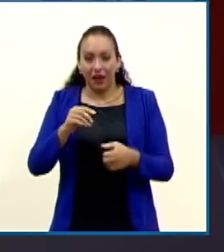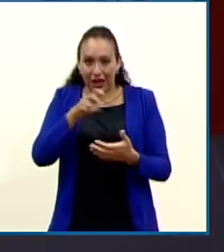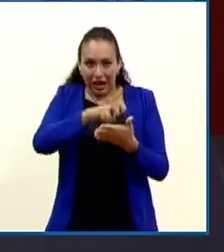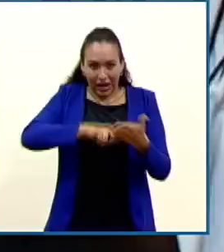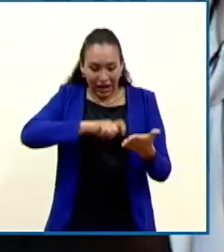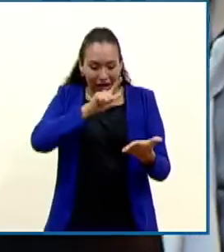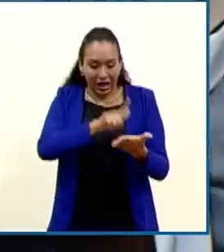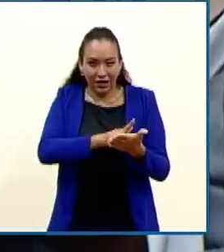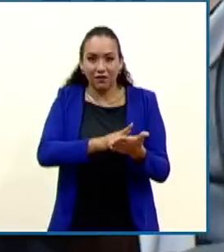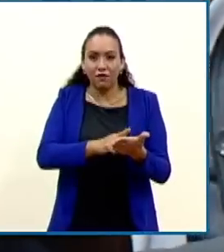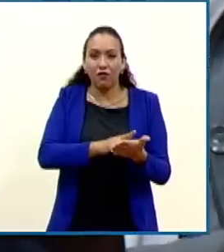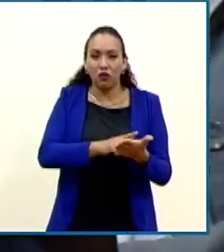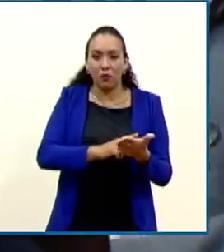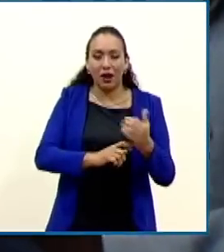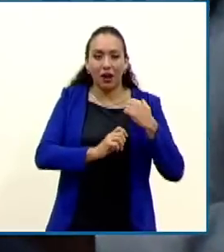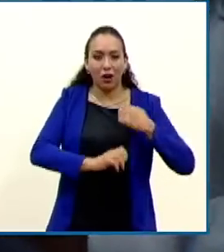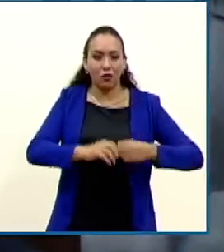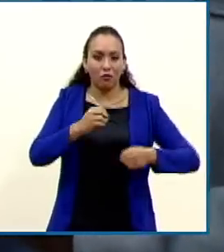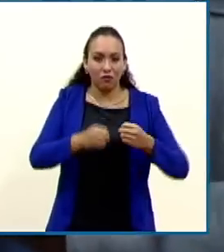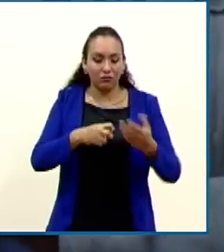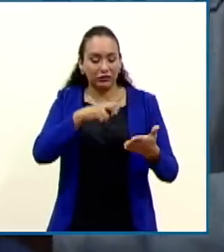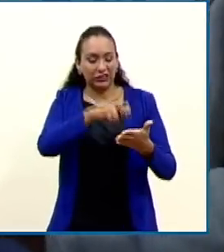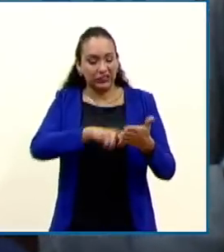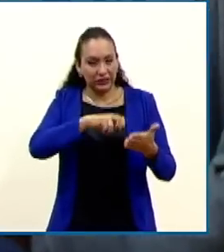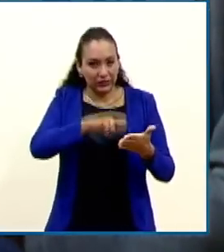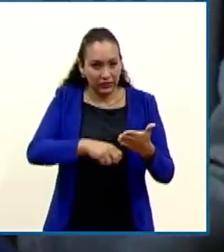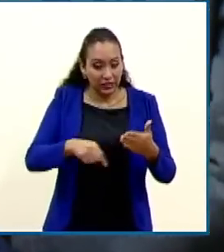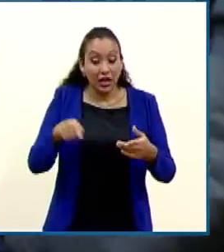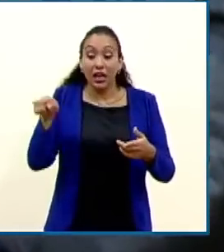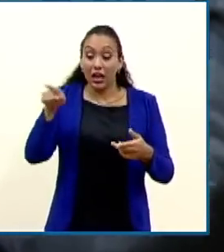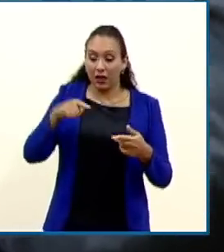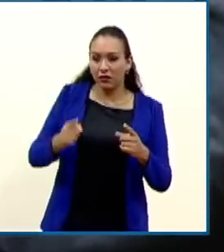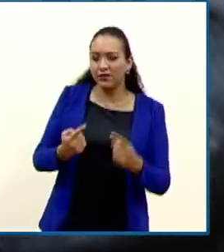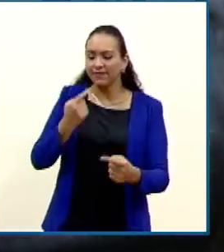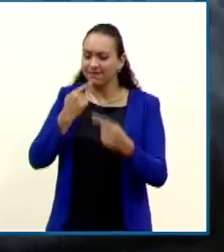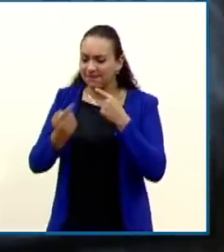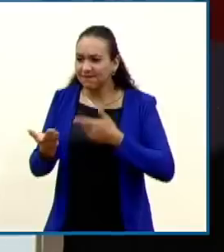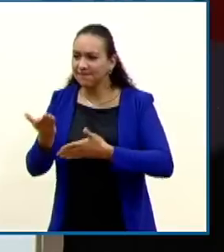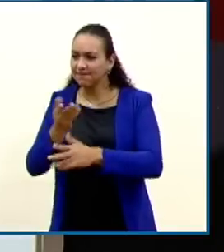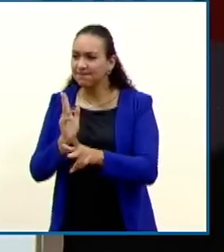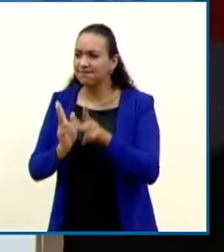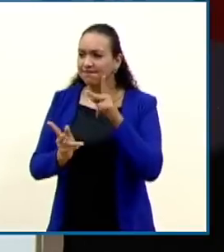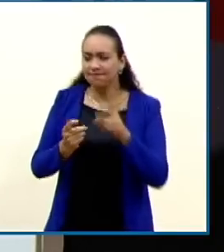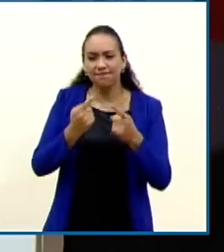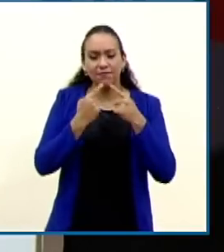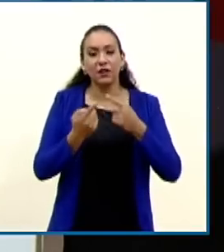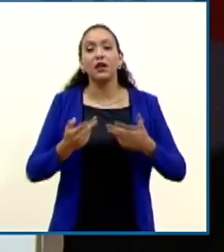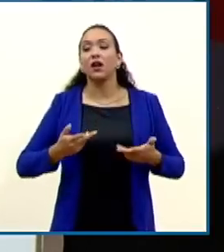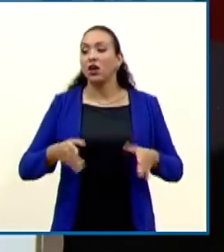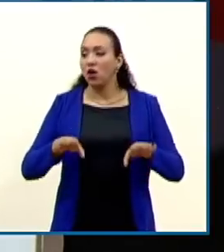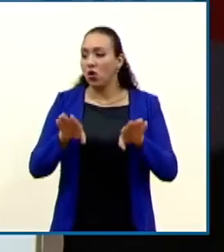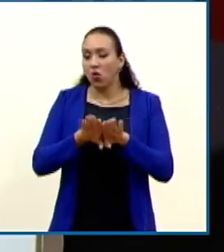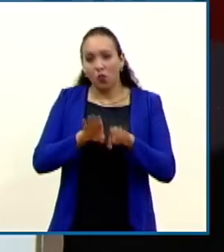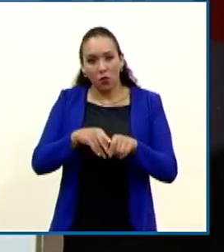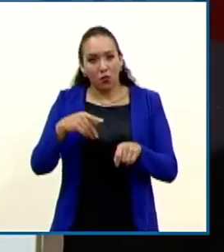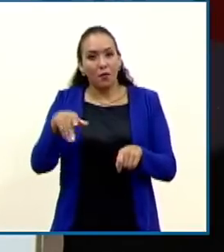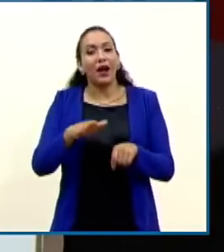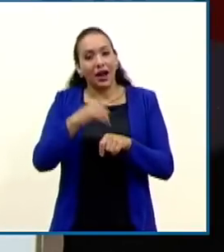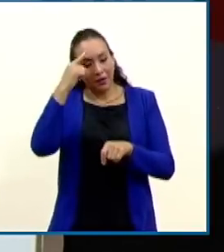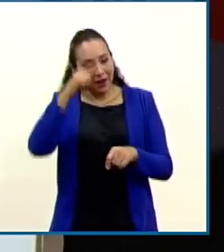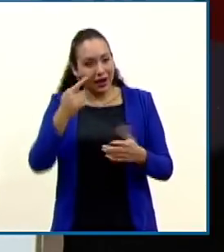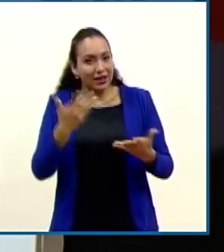Poder Judicial. Destacó las múltiples reformas que se han realizado a la Constitución y que han erosionado, dijo, su